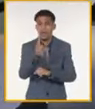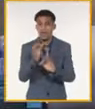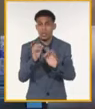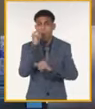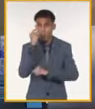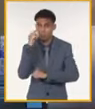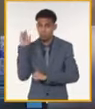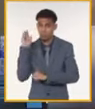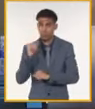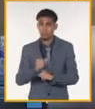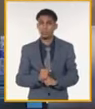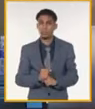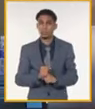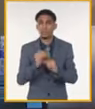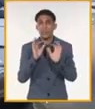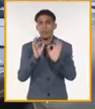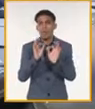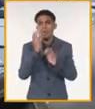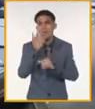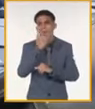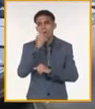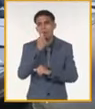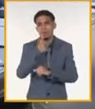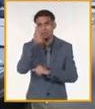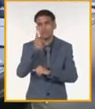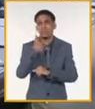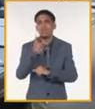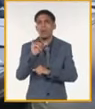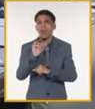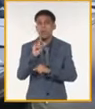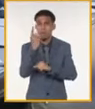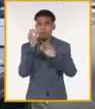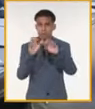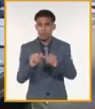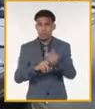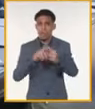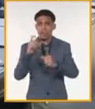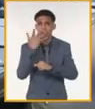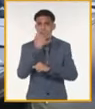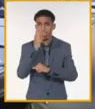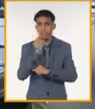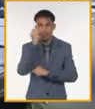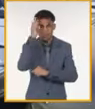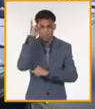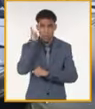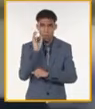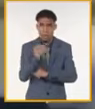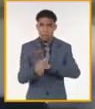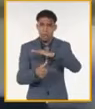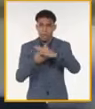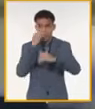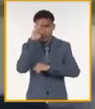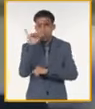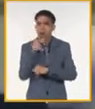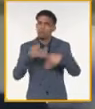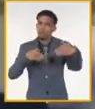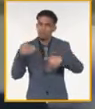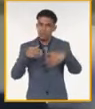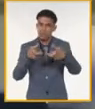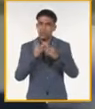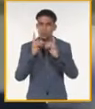órgano Esteban lazo Hernández y con la participación del primer Secretario del comité central del partido y presidente de la república de Cuba Miguel